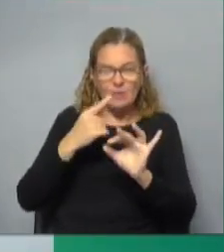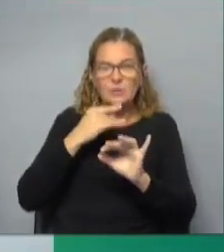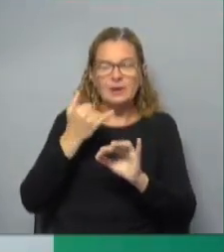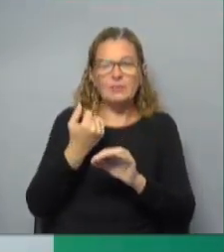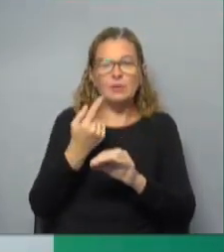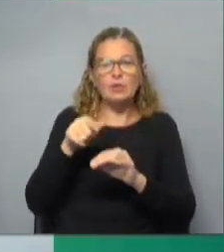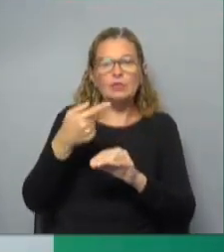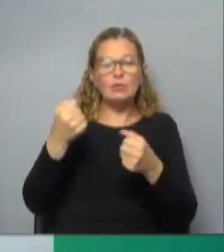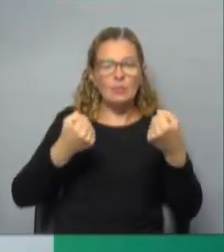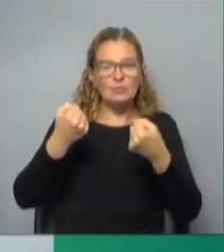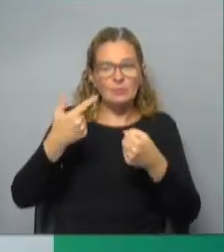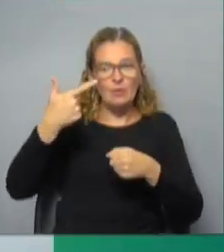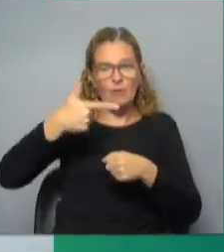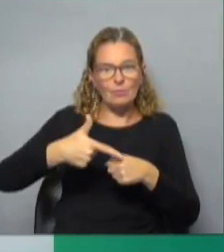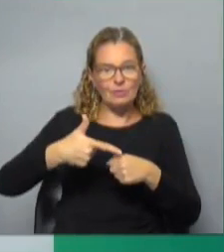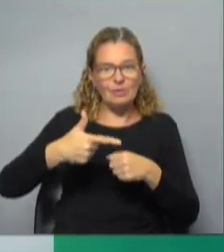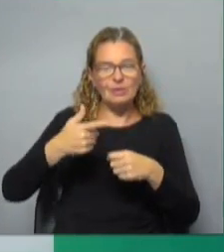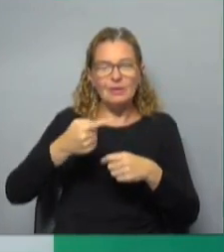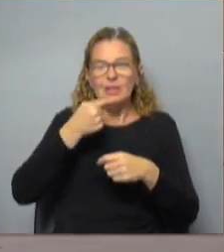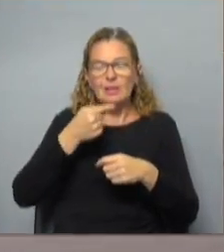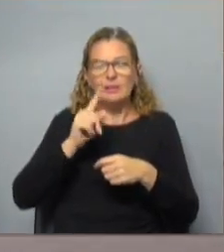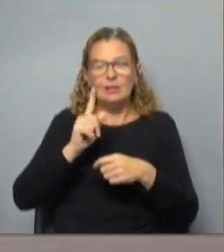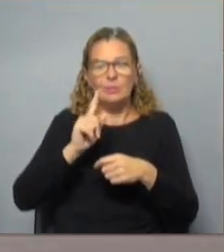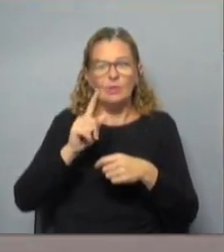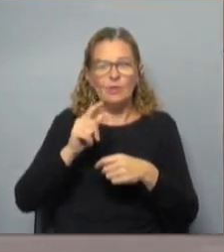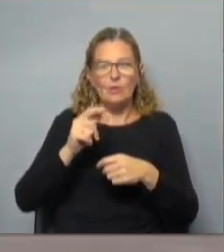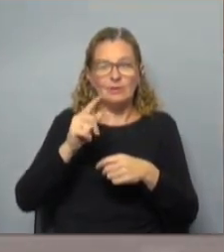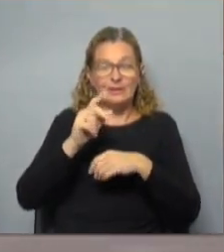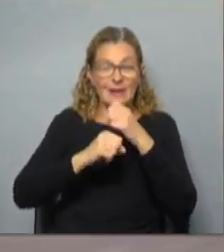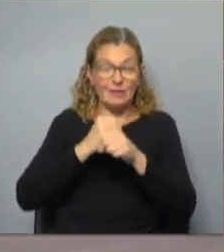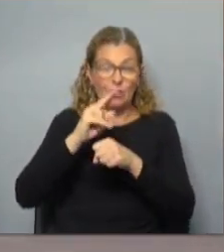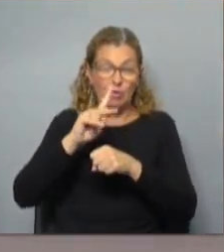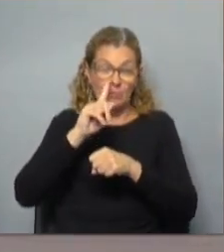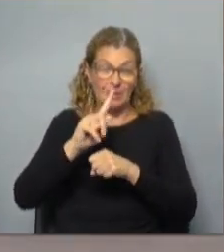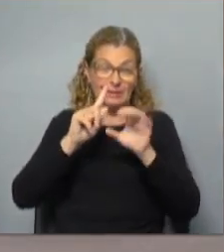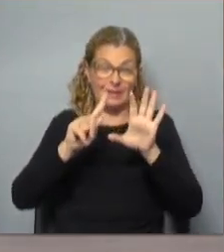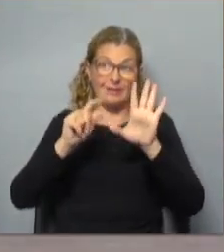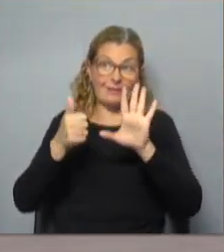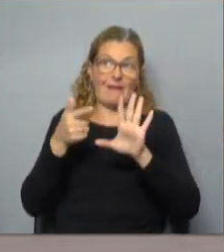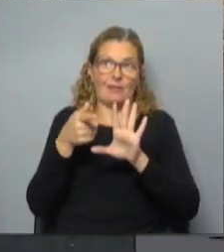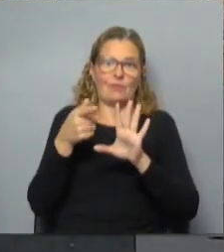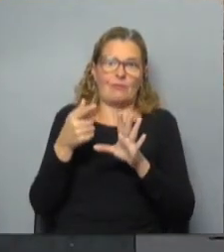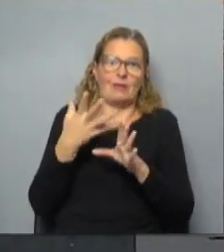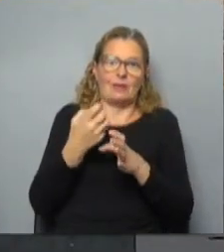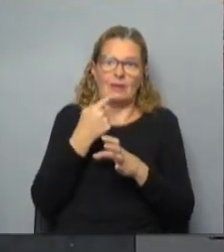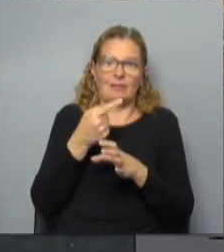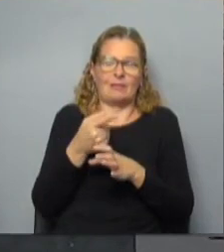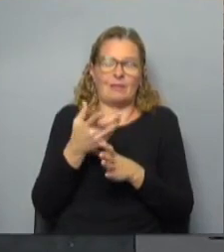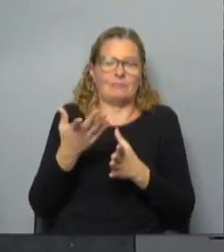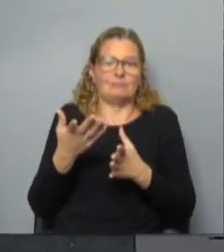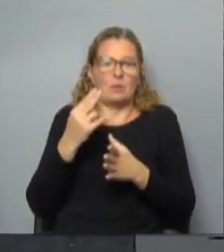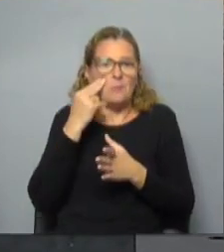también hubo transportista de combustible que dicen que no toca la tarifa del 2016 o sea eso habla y sus de síntomas más